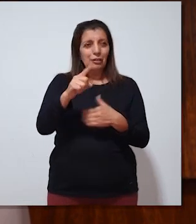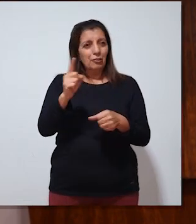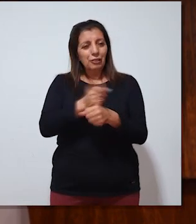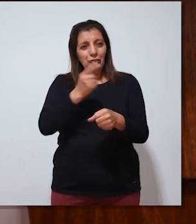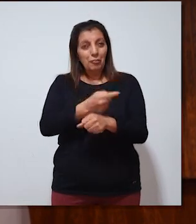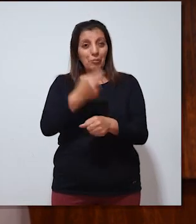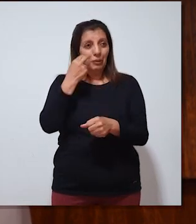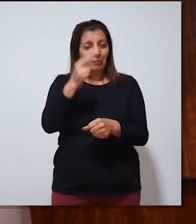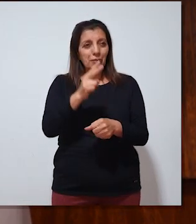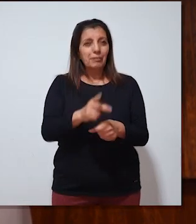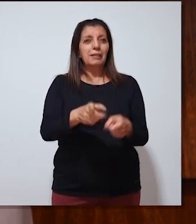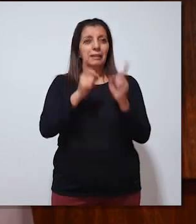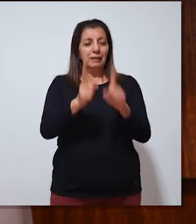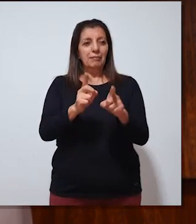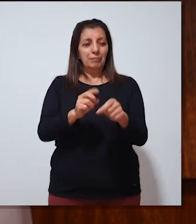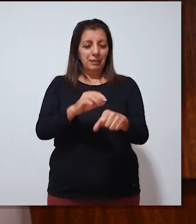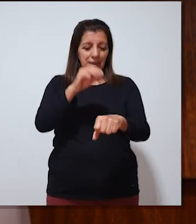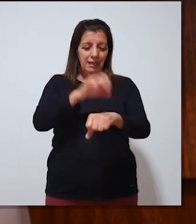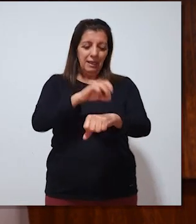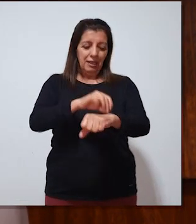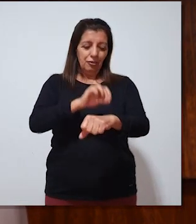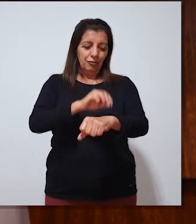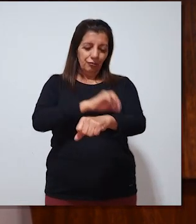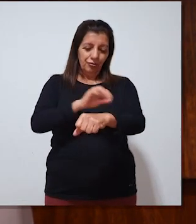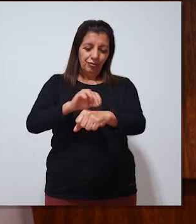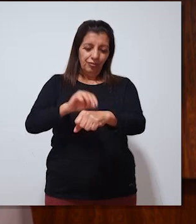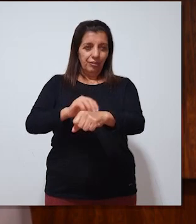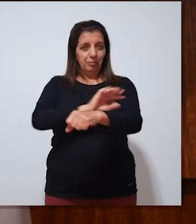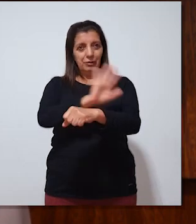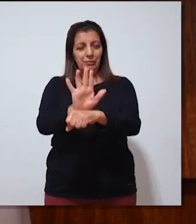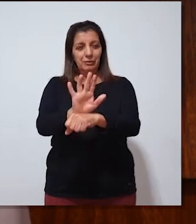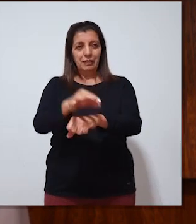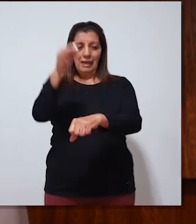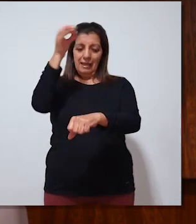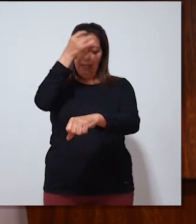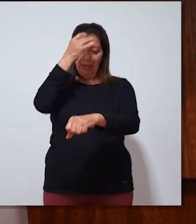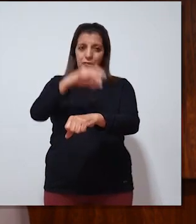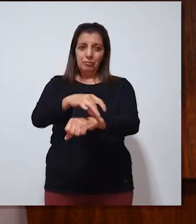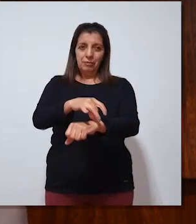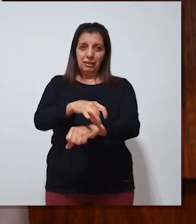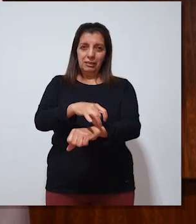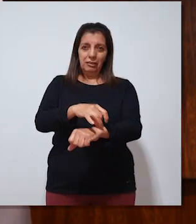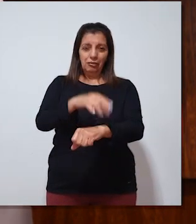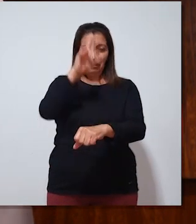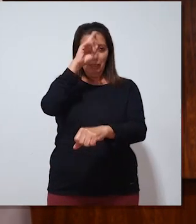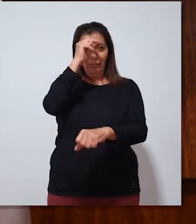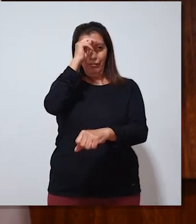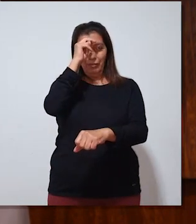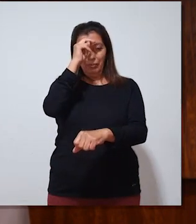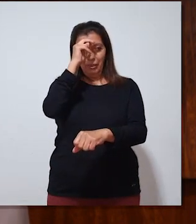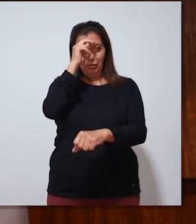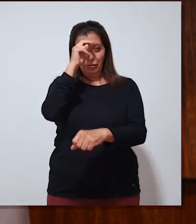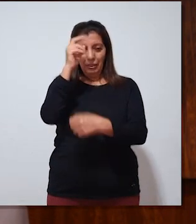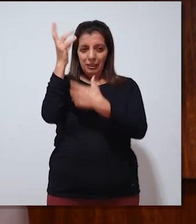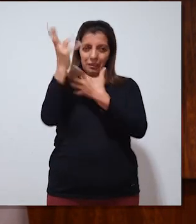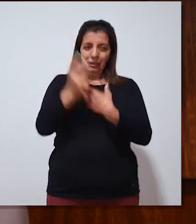enfermos de COVID-19 especialmente, y a los médicos y personal de la salud que se empeñan por